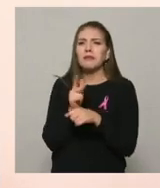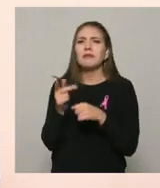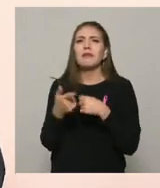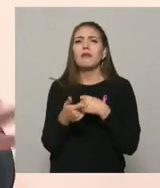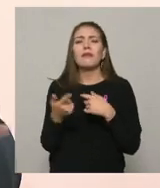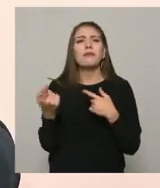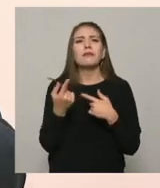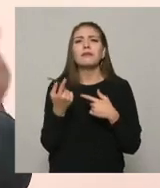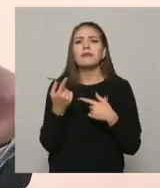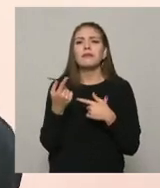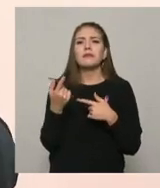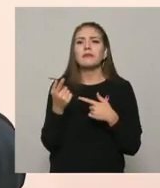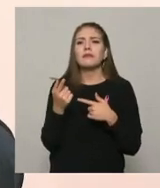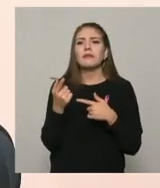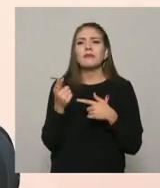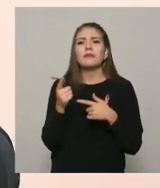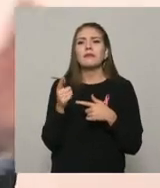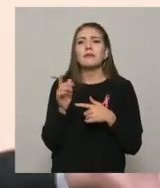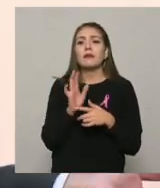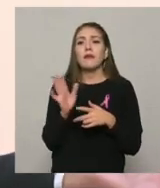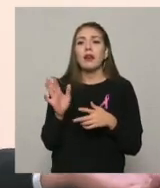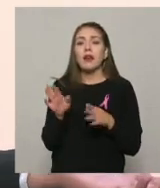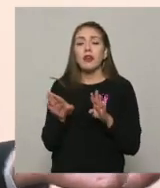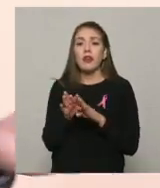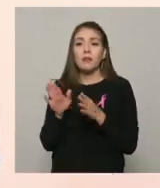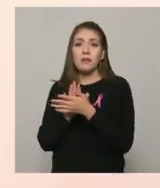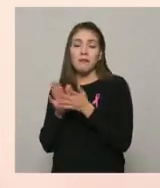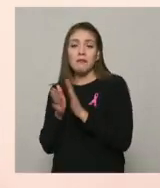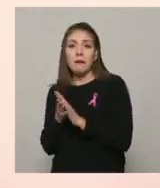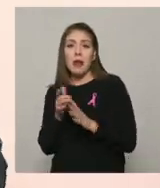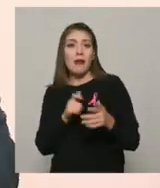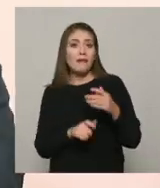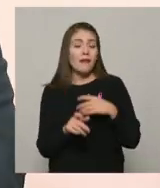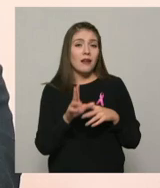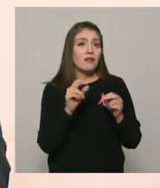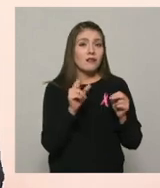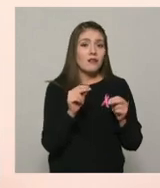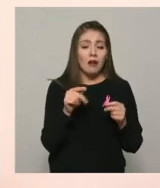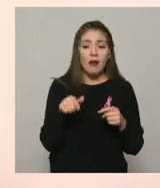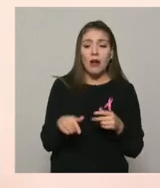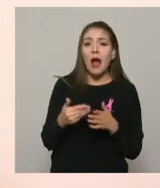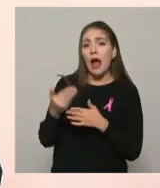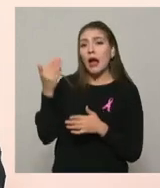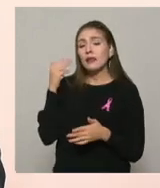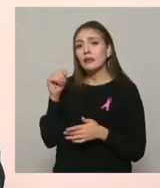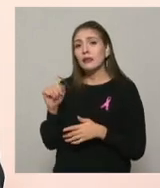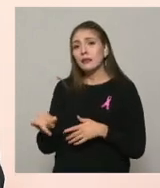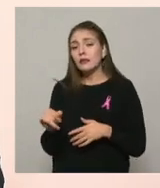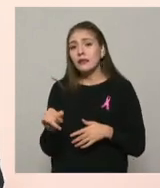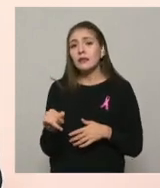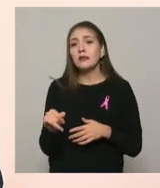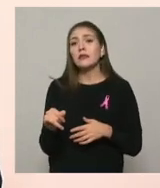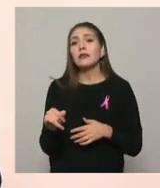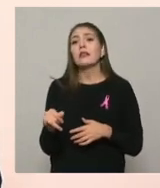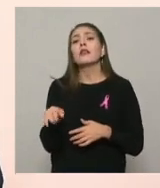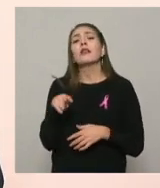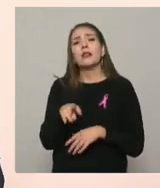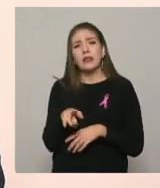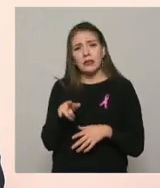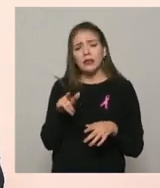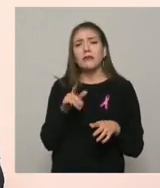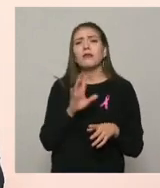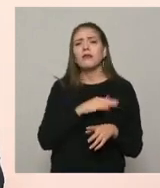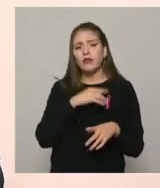no son de la noche a la mañana la mafia del poder, pero antes sí lo eran. Yo creo que ese tipo de controles van a ir